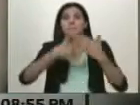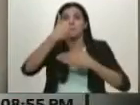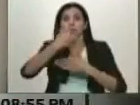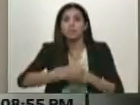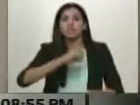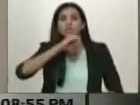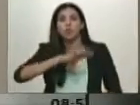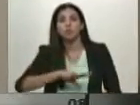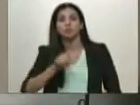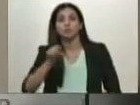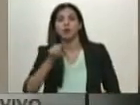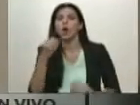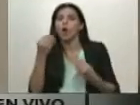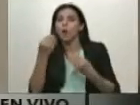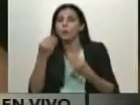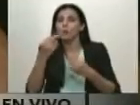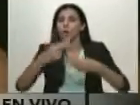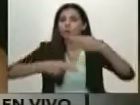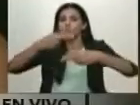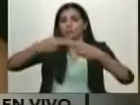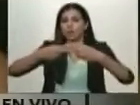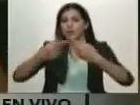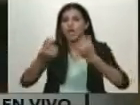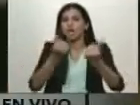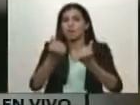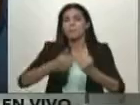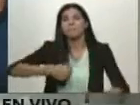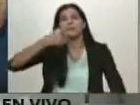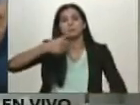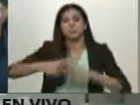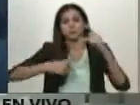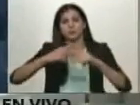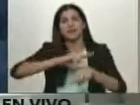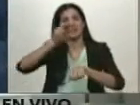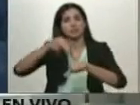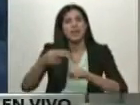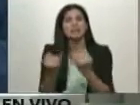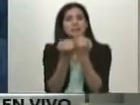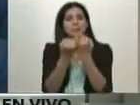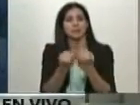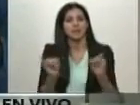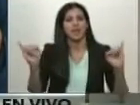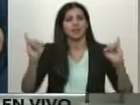proyecto histórico de la construcción de una economía productiva nacional, independiente.